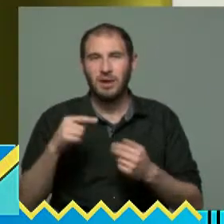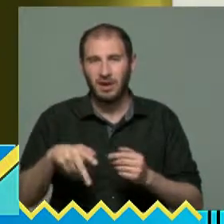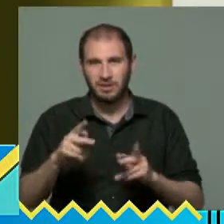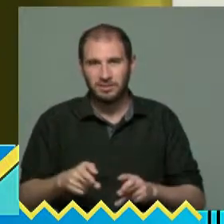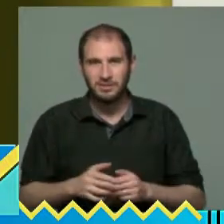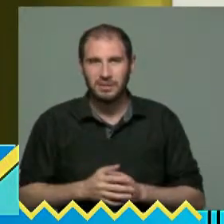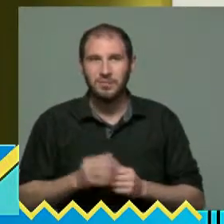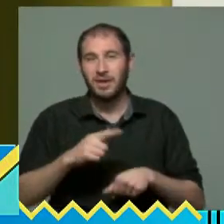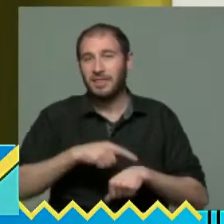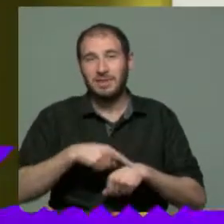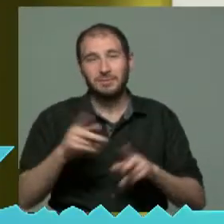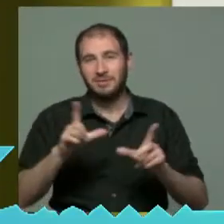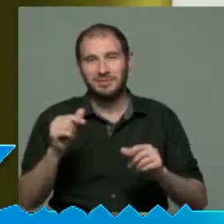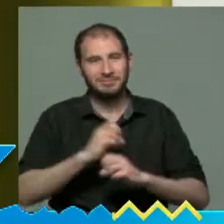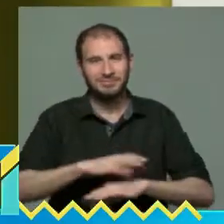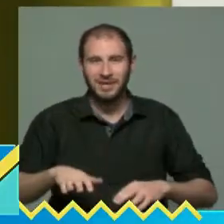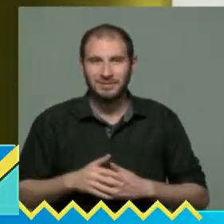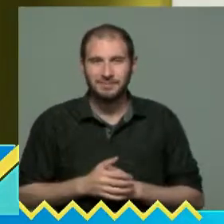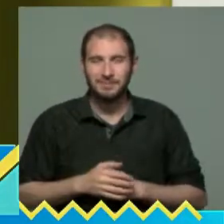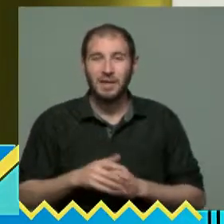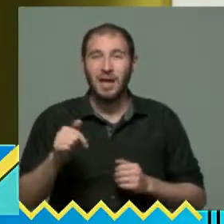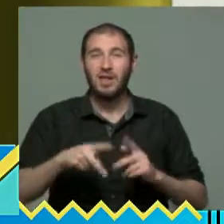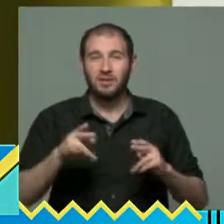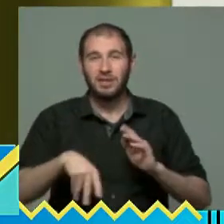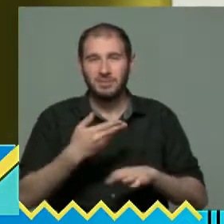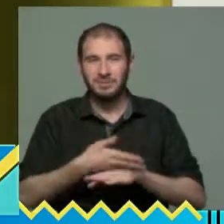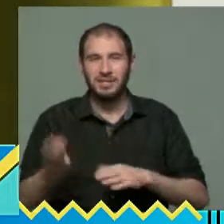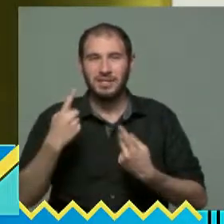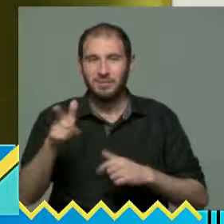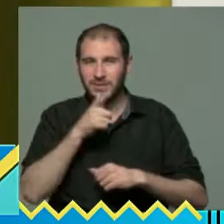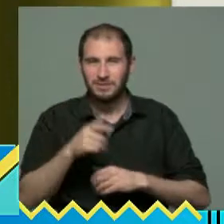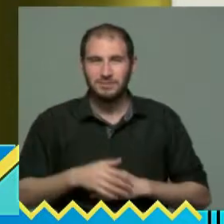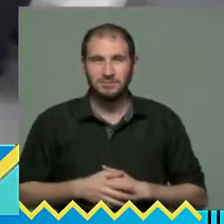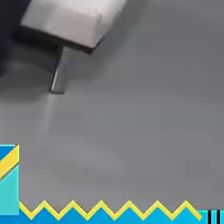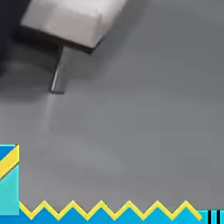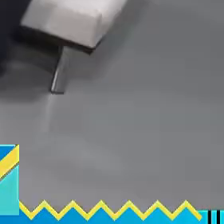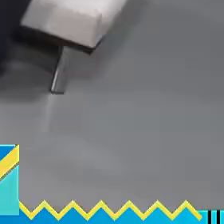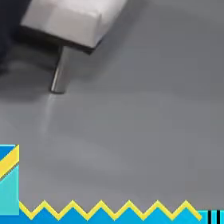corte porque el tiempo en televisión es tirano. Te pido disculpas, así que vamos a un corte y enseguida volvemos con distintos parecidos.